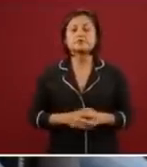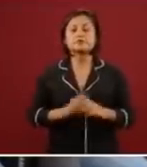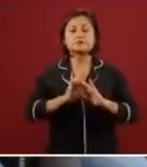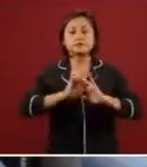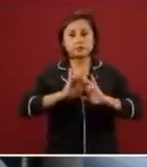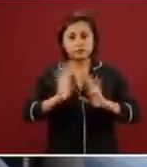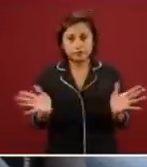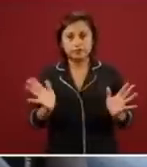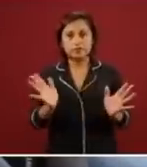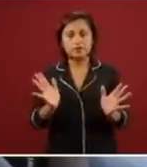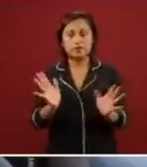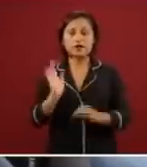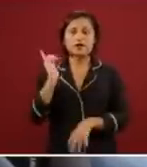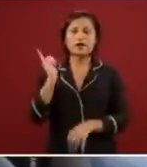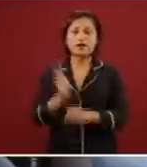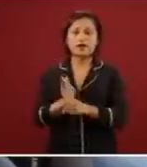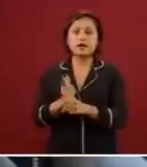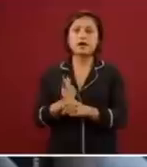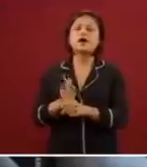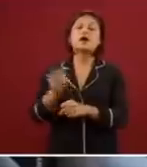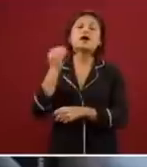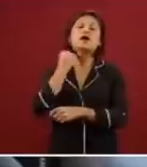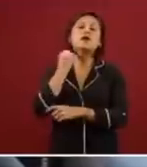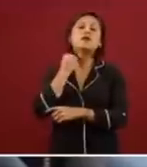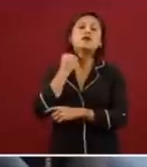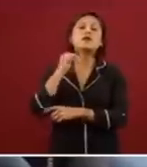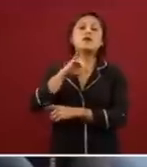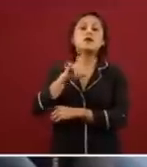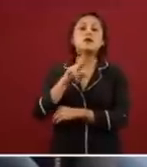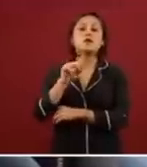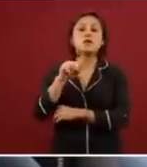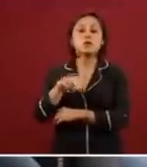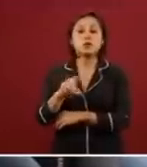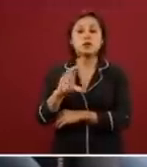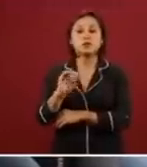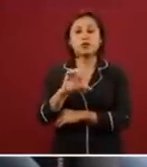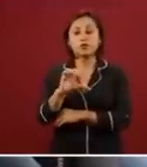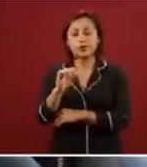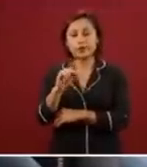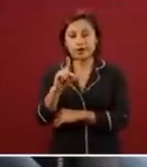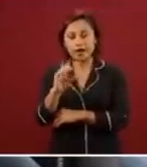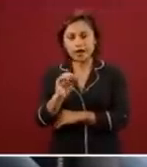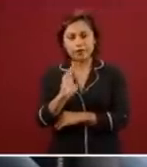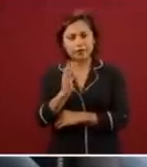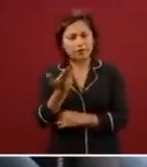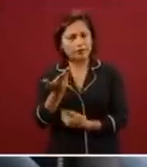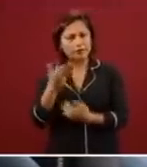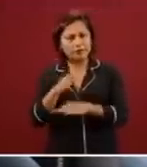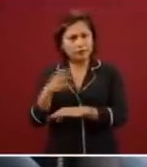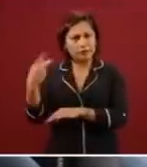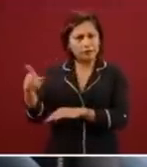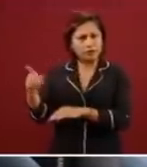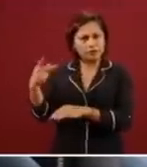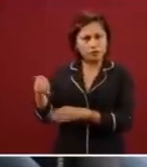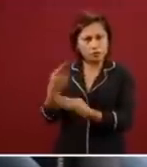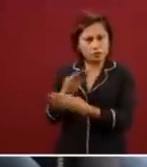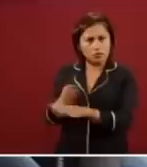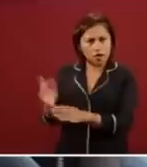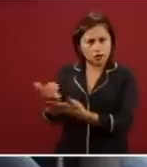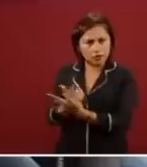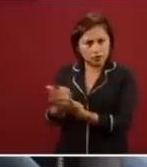y afamado abogado Juan Collado. ¿Qué ha pasado con sus cuentas, con sus bienes? ¿Ya se encuentran en